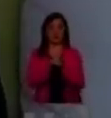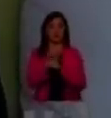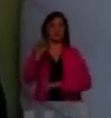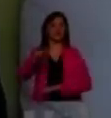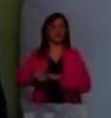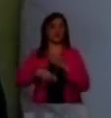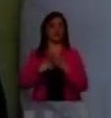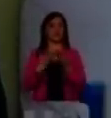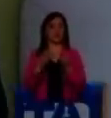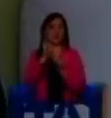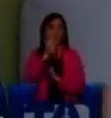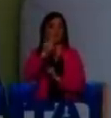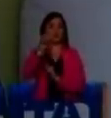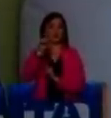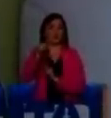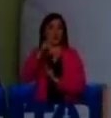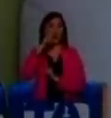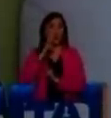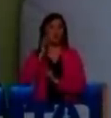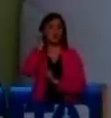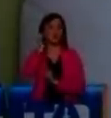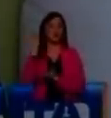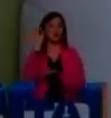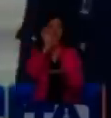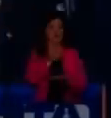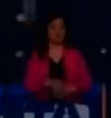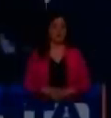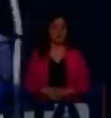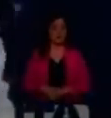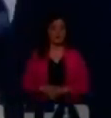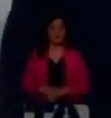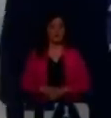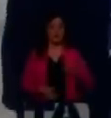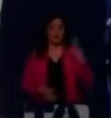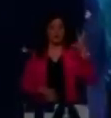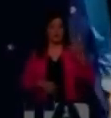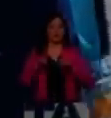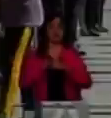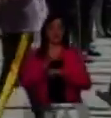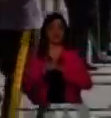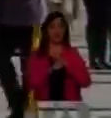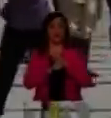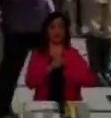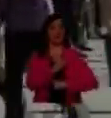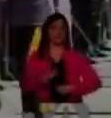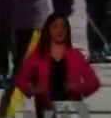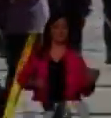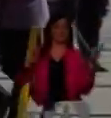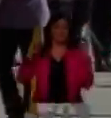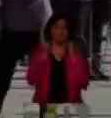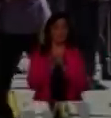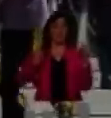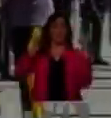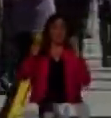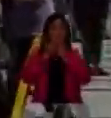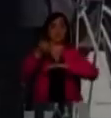deben a los 41.000 hombres a los cuales están representando. En 3 ocasiones diferentes este año, el presidente ha realizado cambios